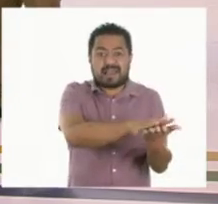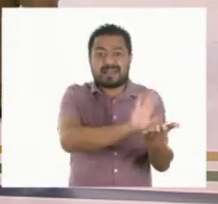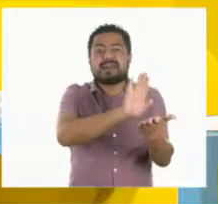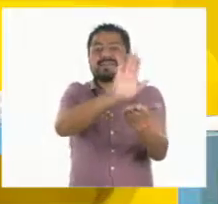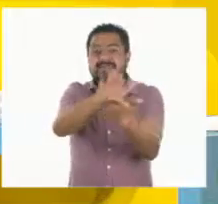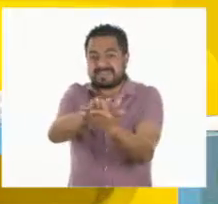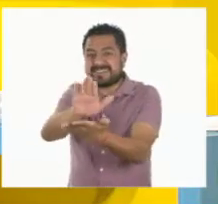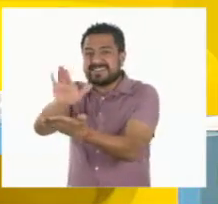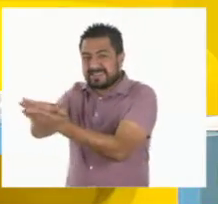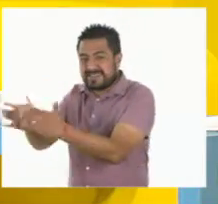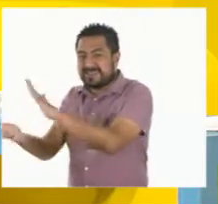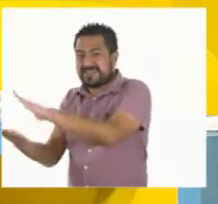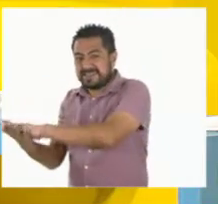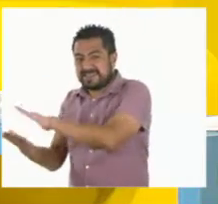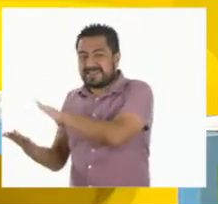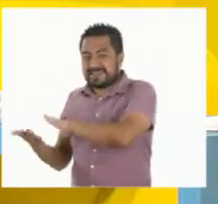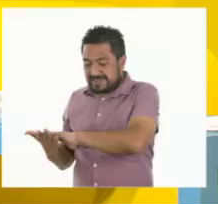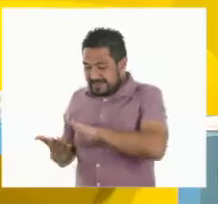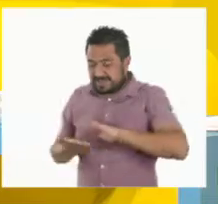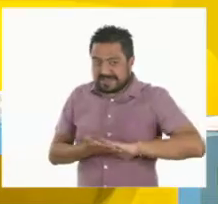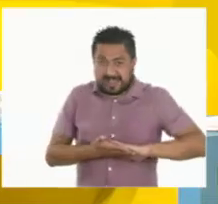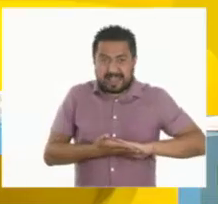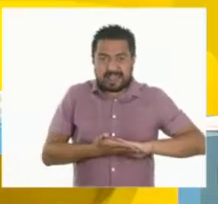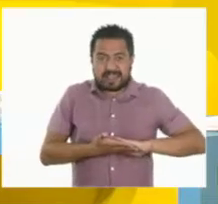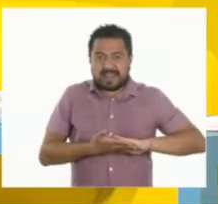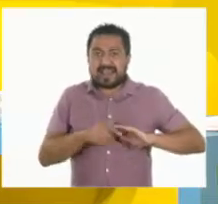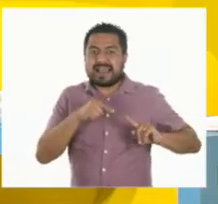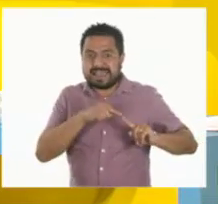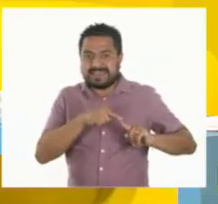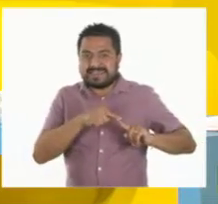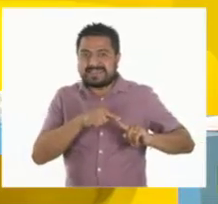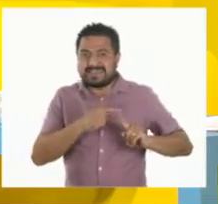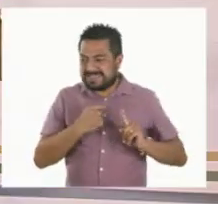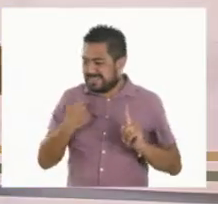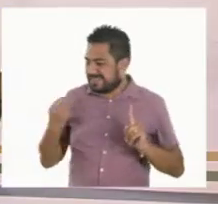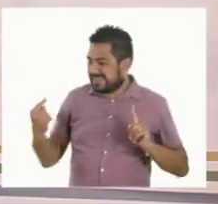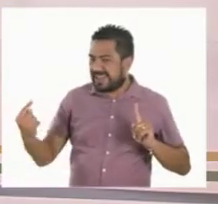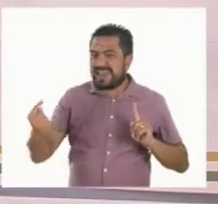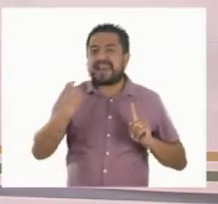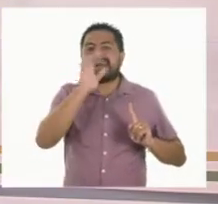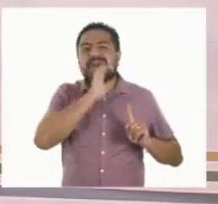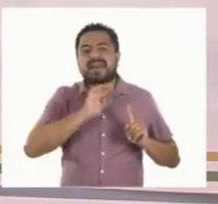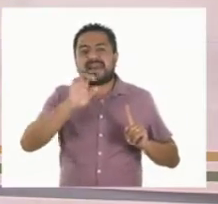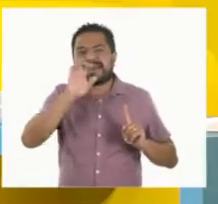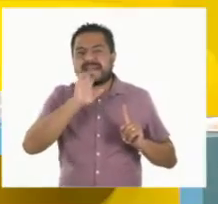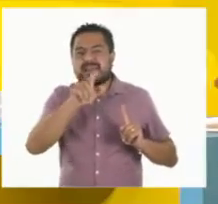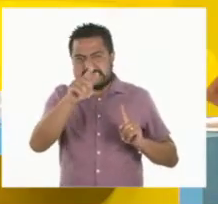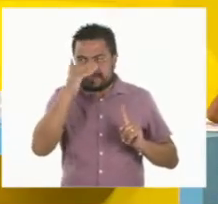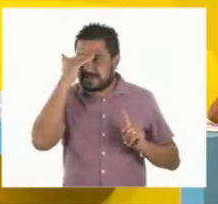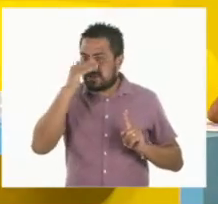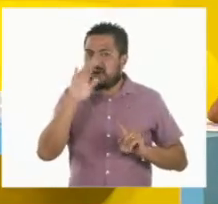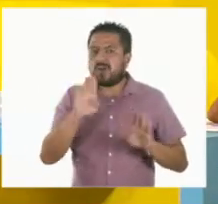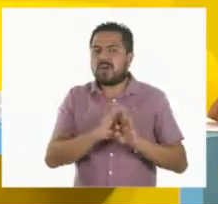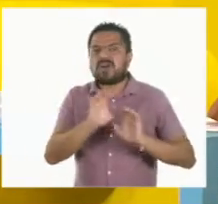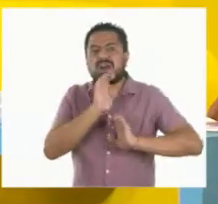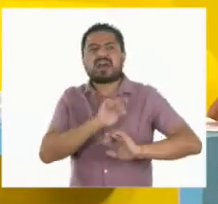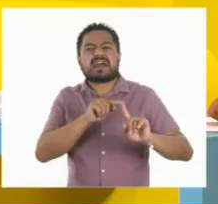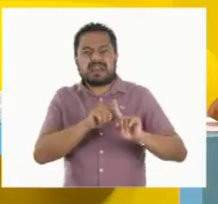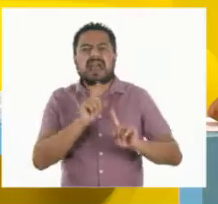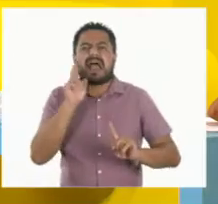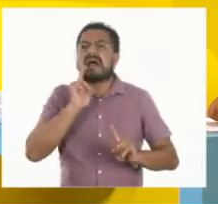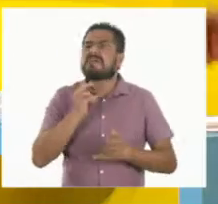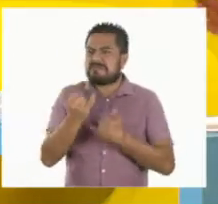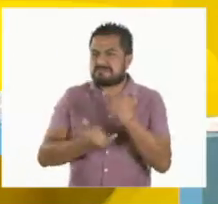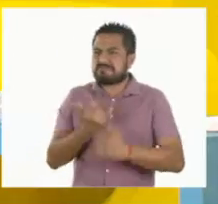va cantando con su triqui, triqui, tan. ¿Quieren saber cómo es esta canción? Vamos a